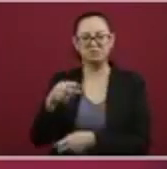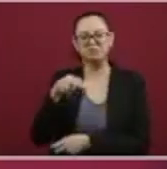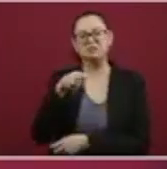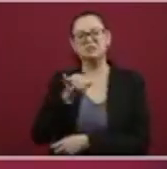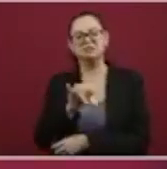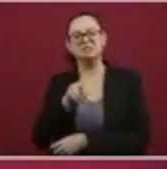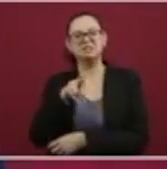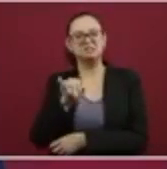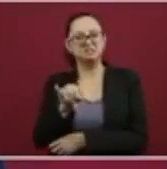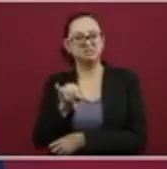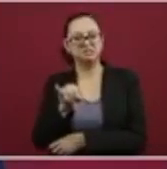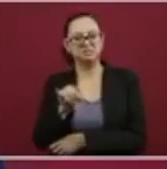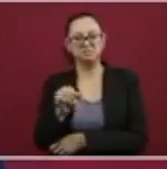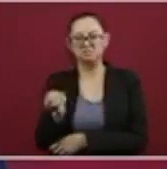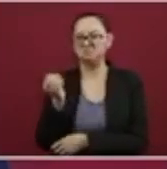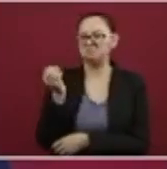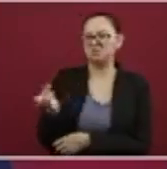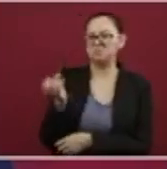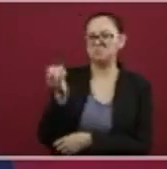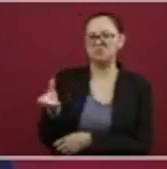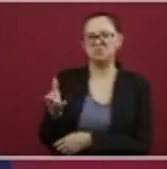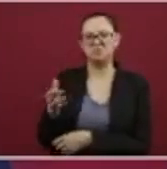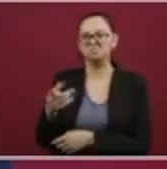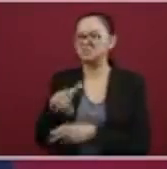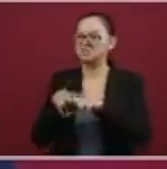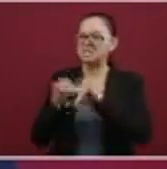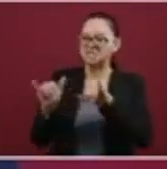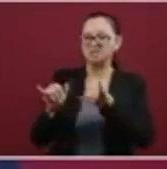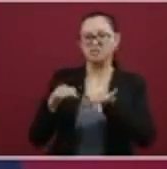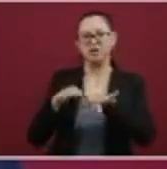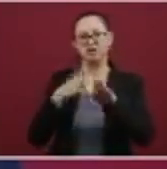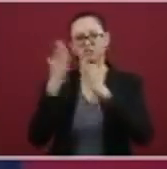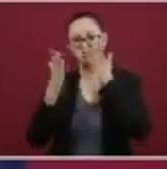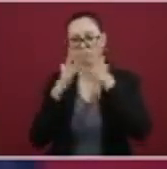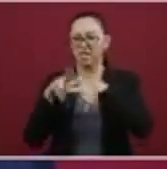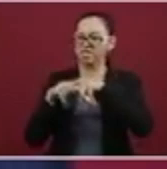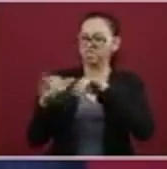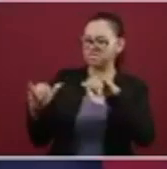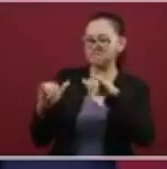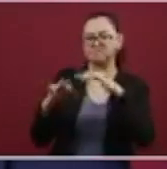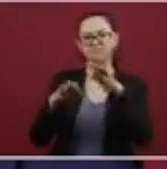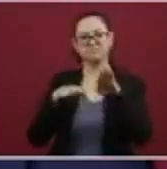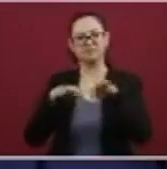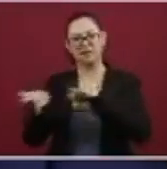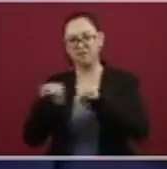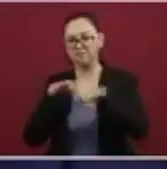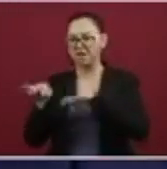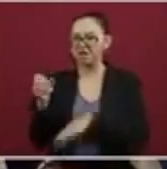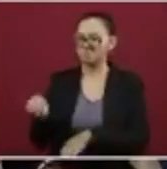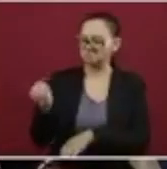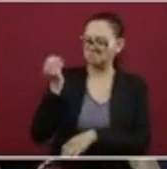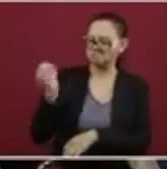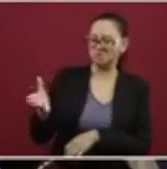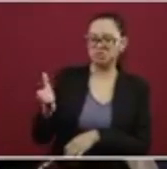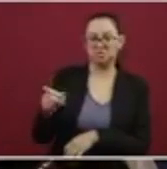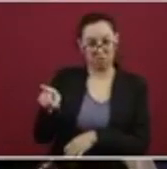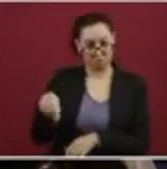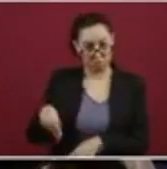ninis que ni estudian ni trabajan, como si de ellos